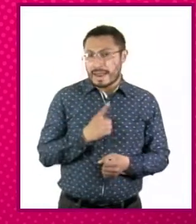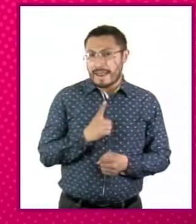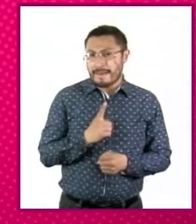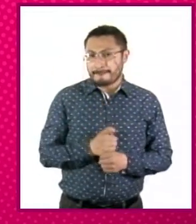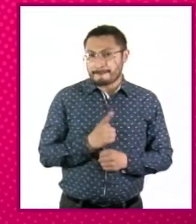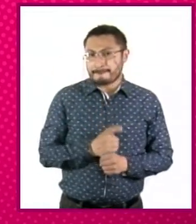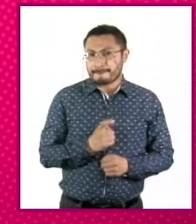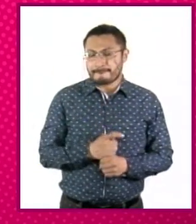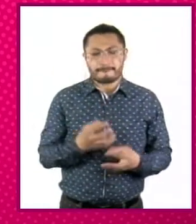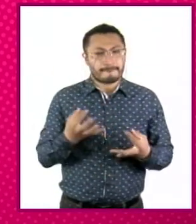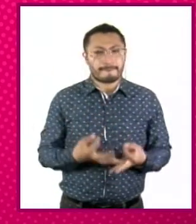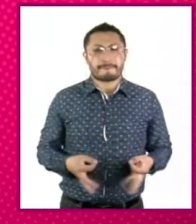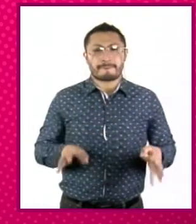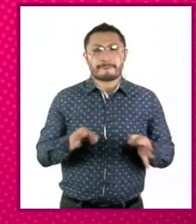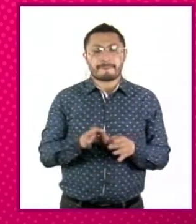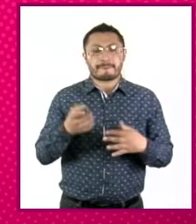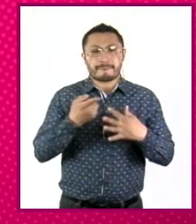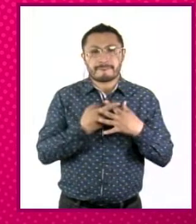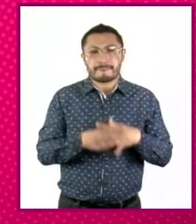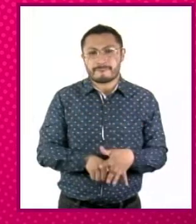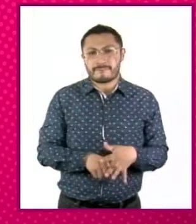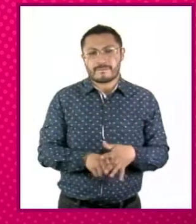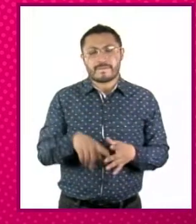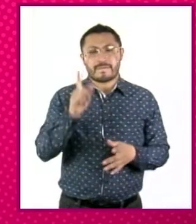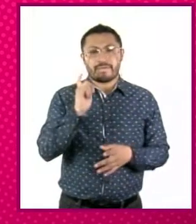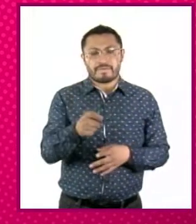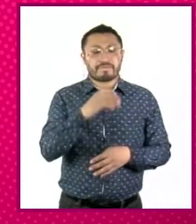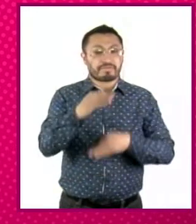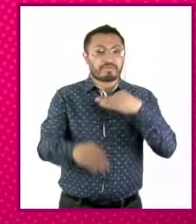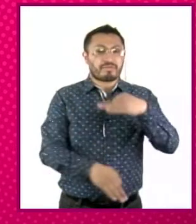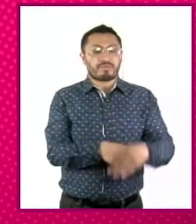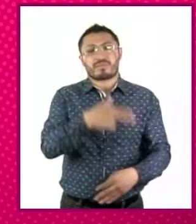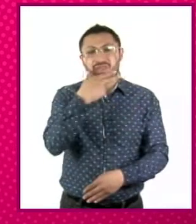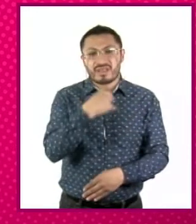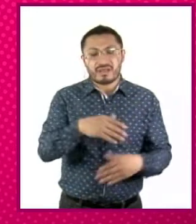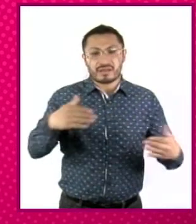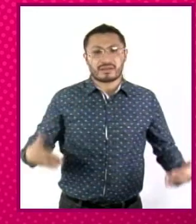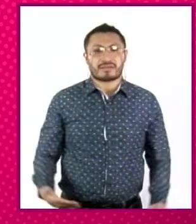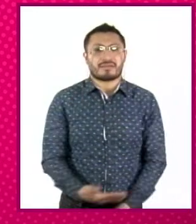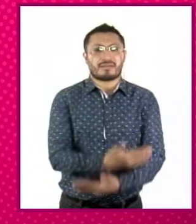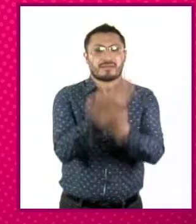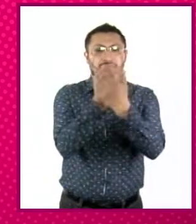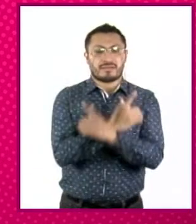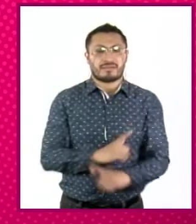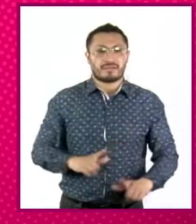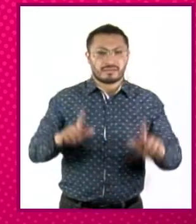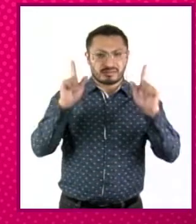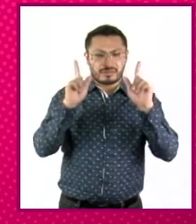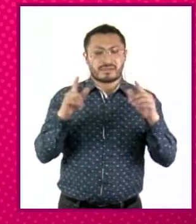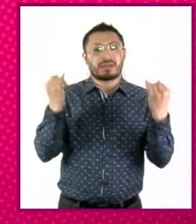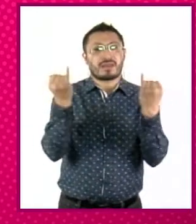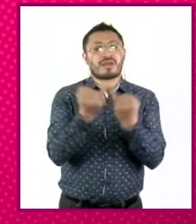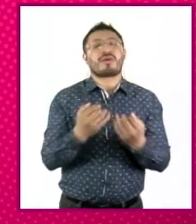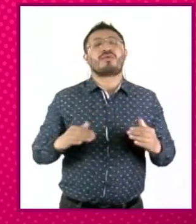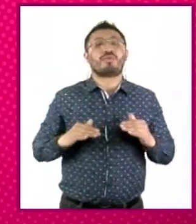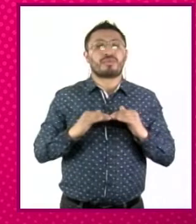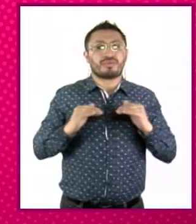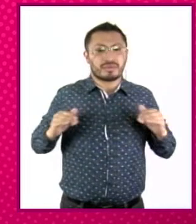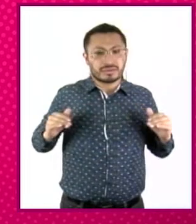potente, con lo que inicia, es que dice que todos los hombres nacen libres e iguales.